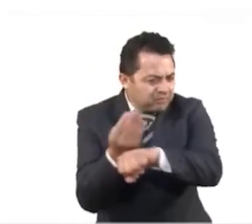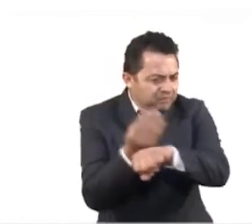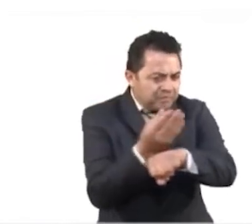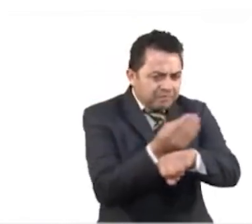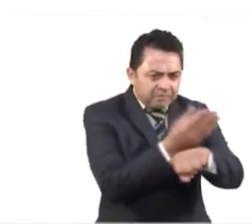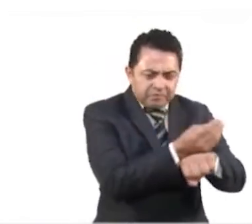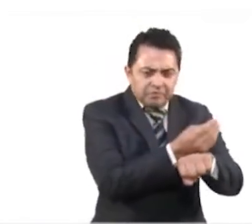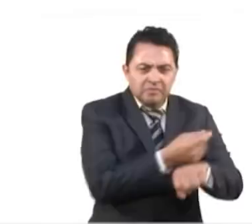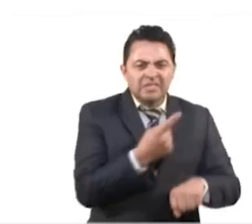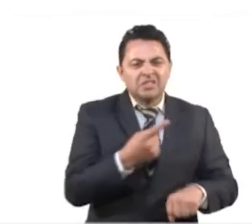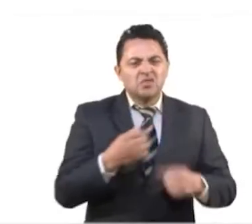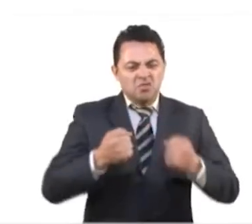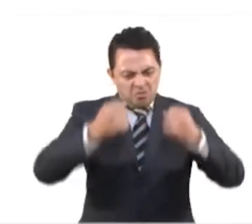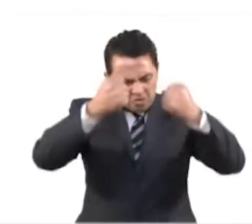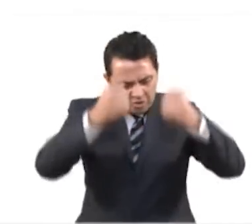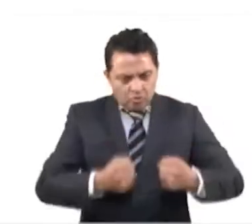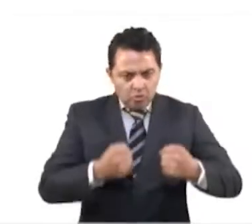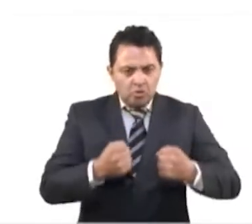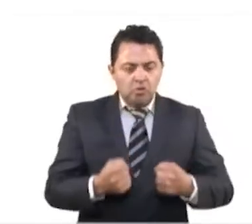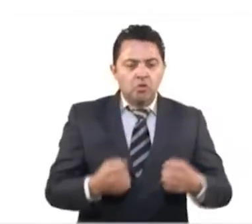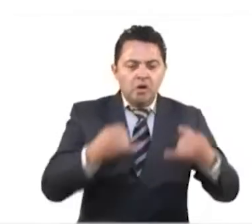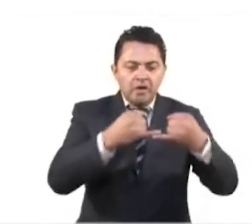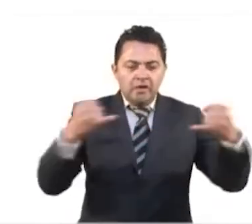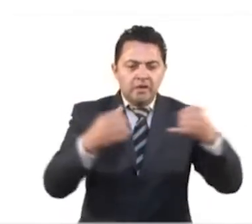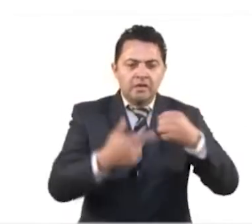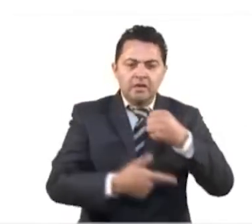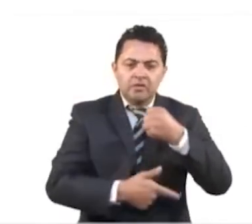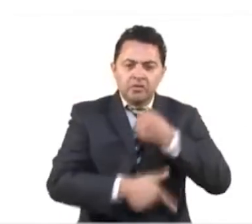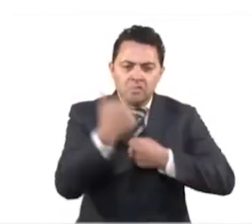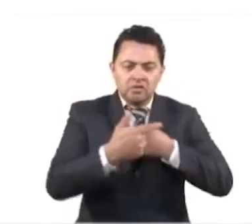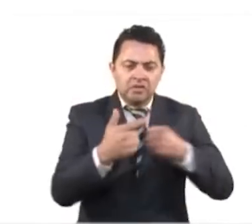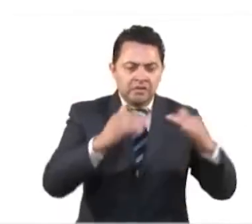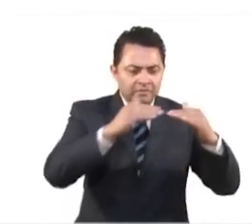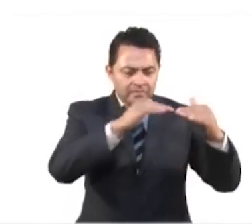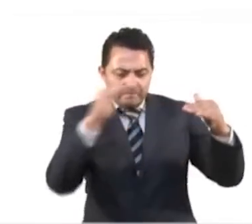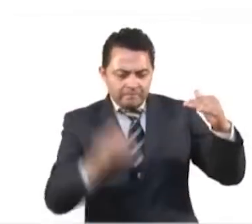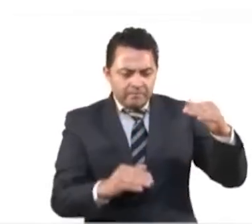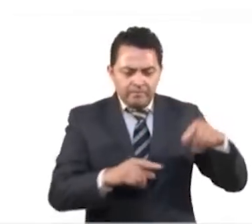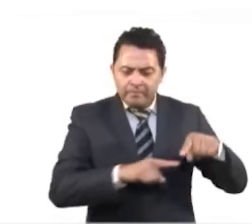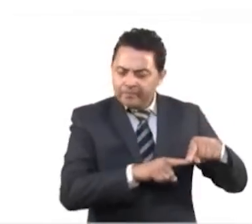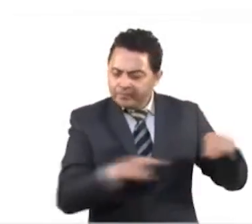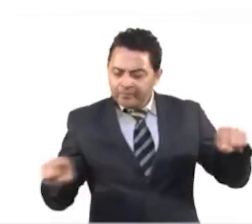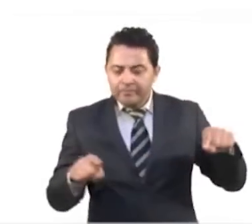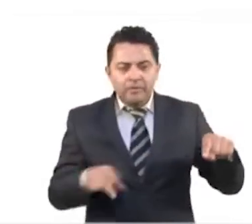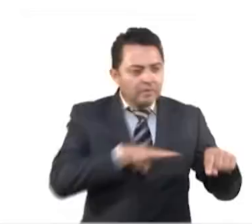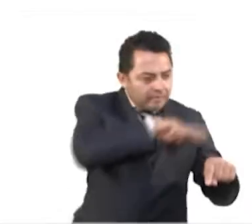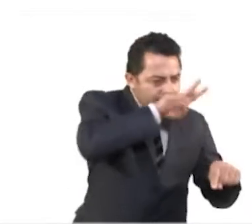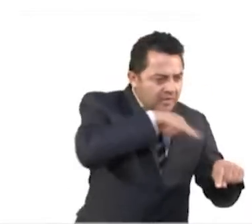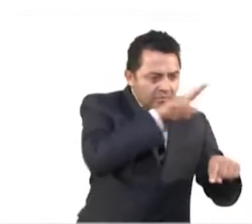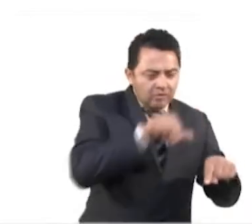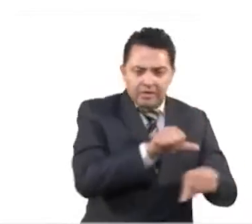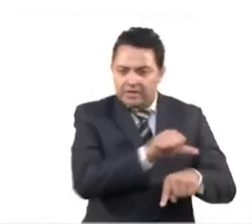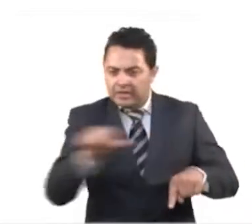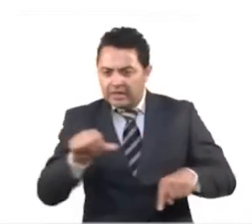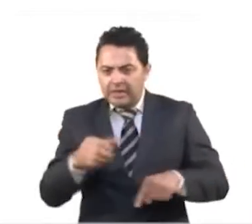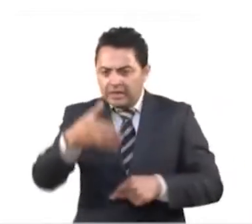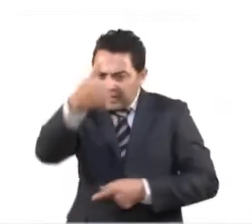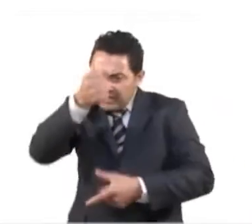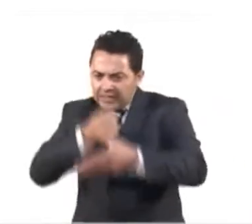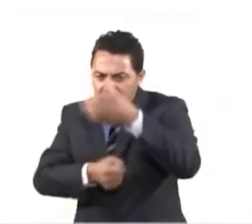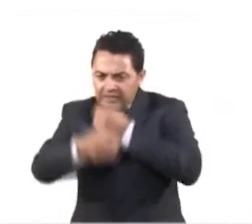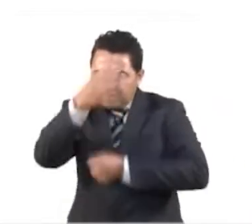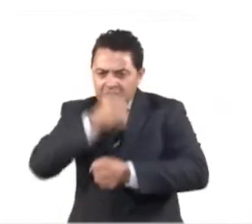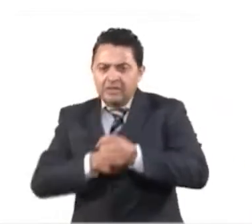y reforzamiento de la línea 12 en su tramo subterráneo de Mixcoac a